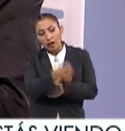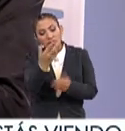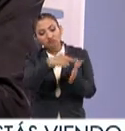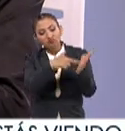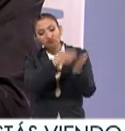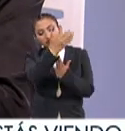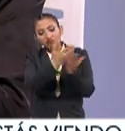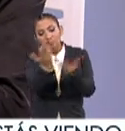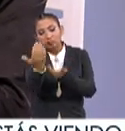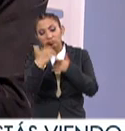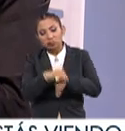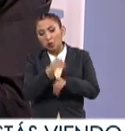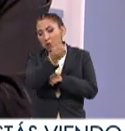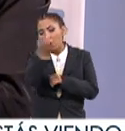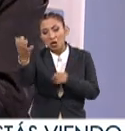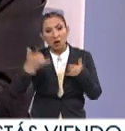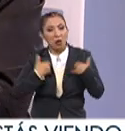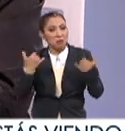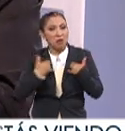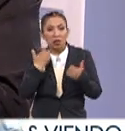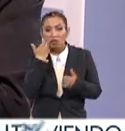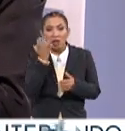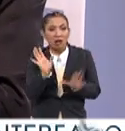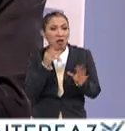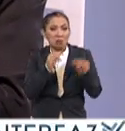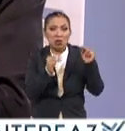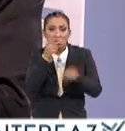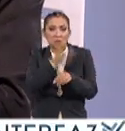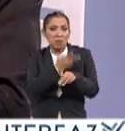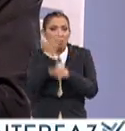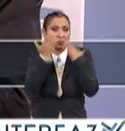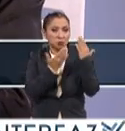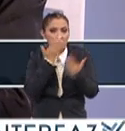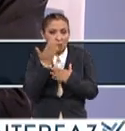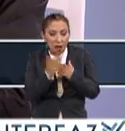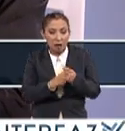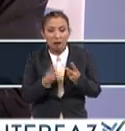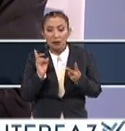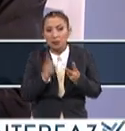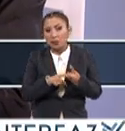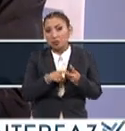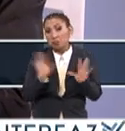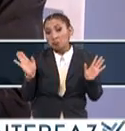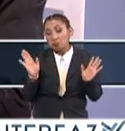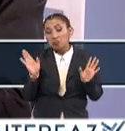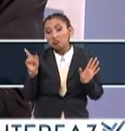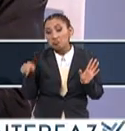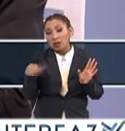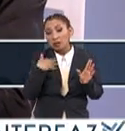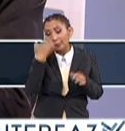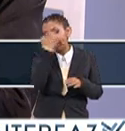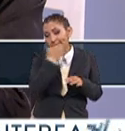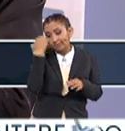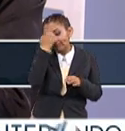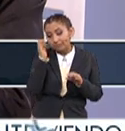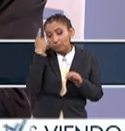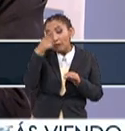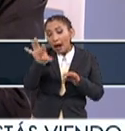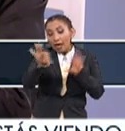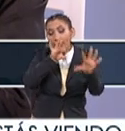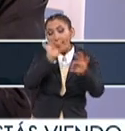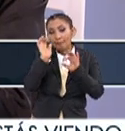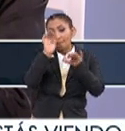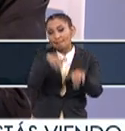ingreso es cualquier joven con nivel de bachillerato, y bueno, pues se hace un examen de